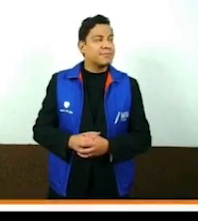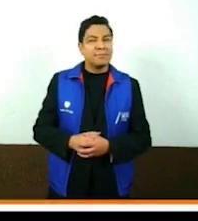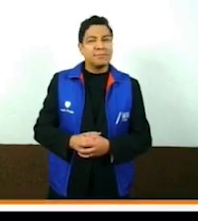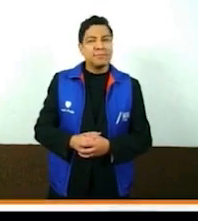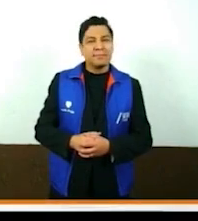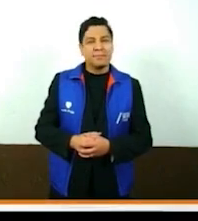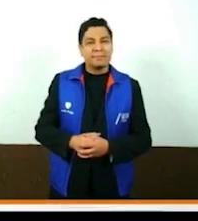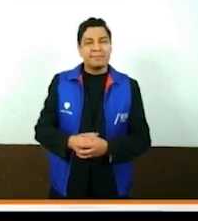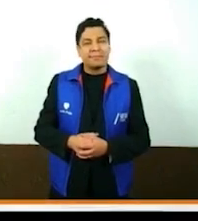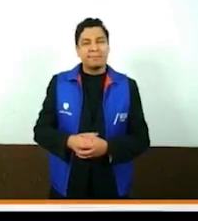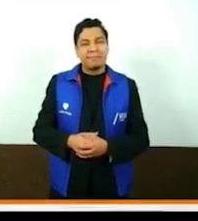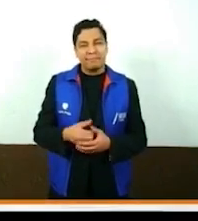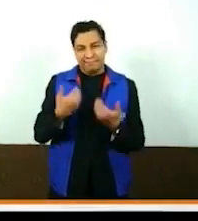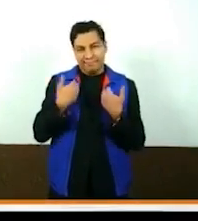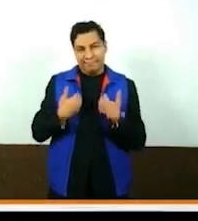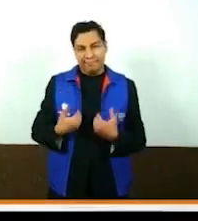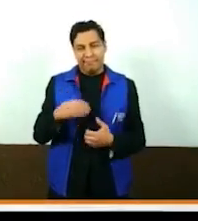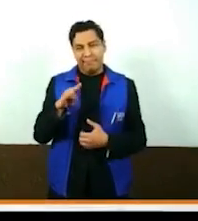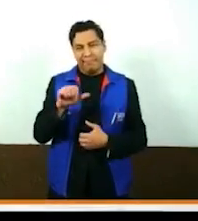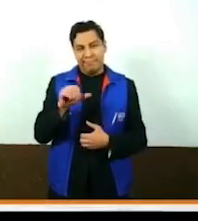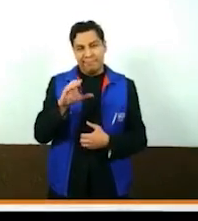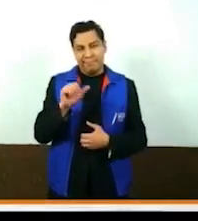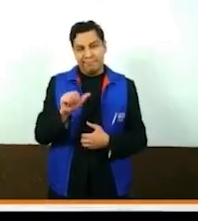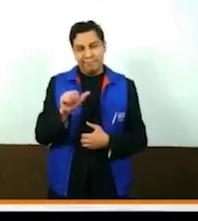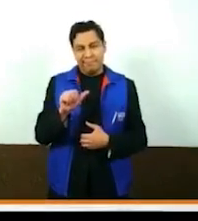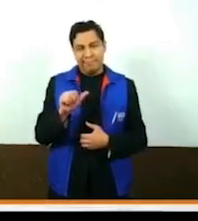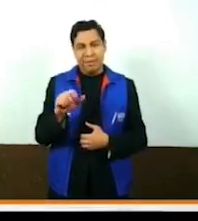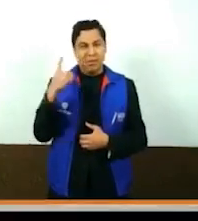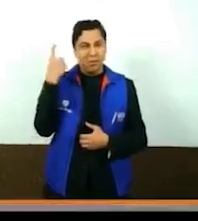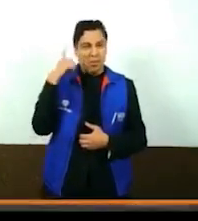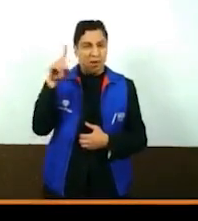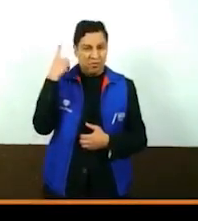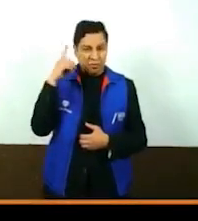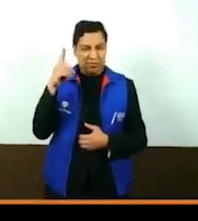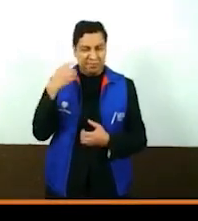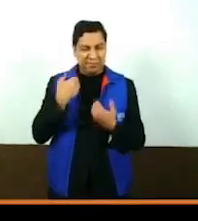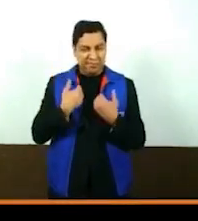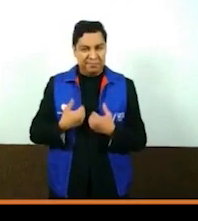Buenas noches, Blanca Rubalcaba, de Gómez Palacio, Durango. Gracias.